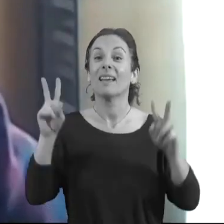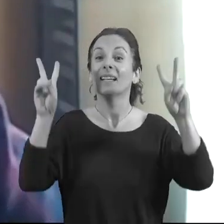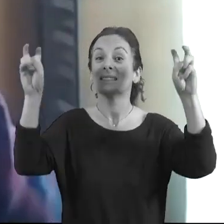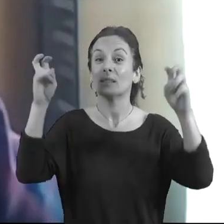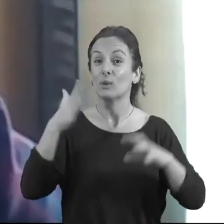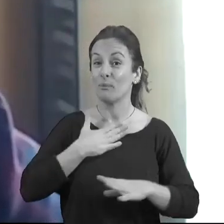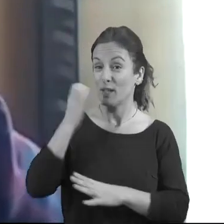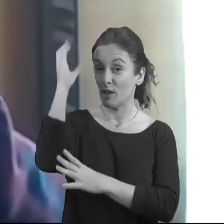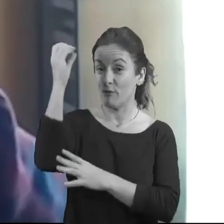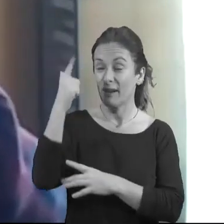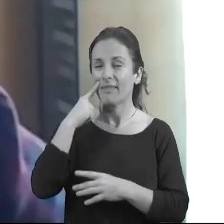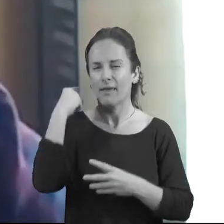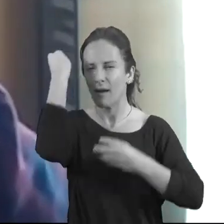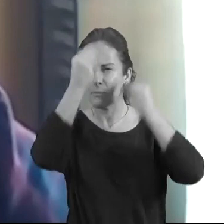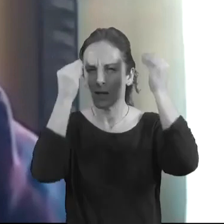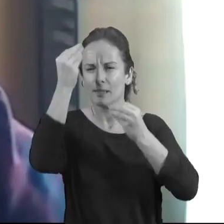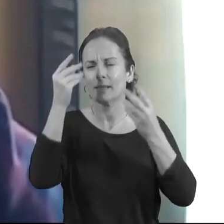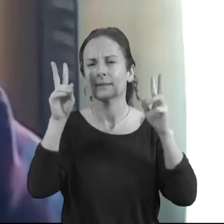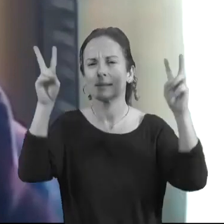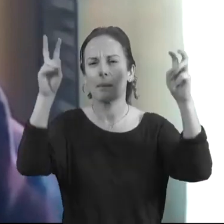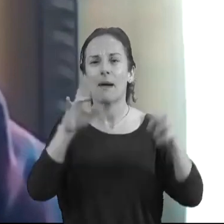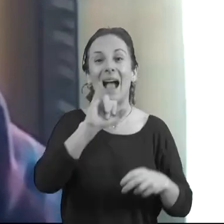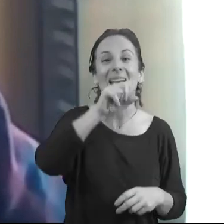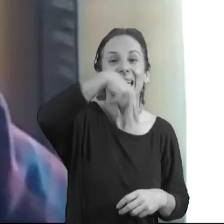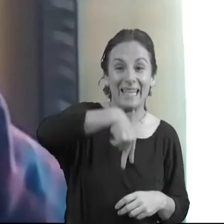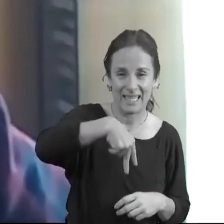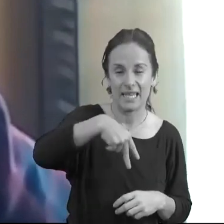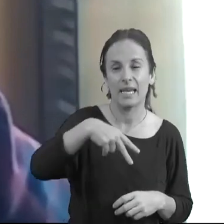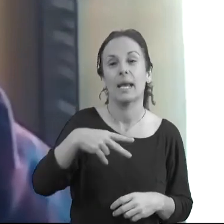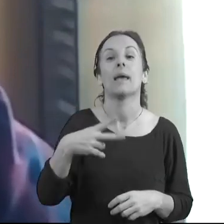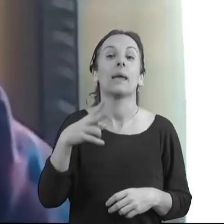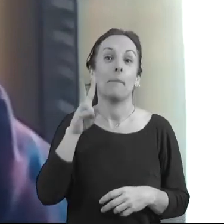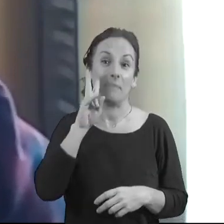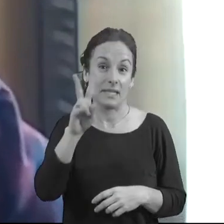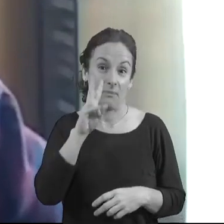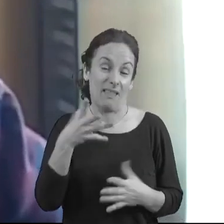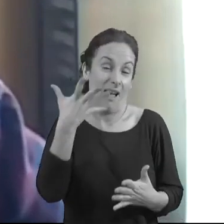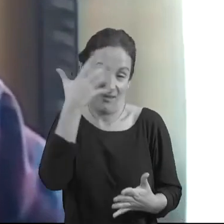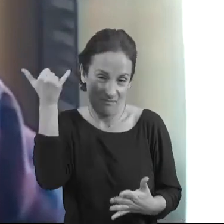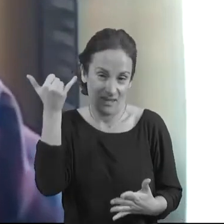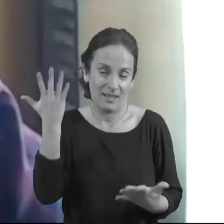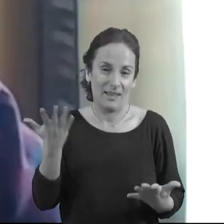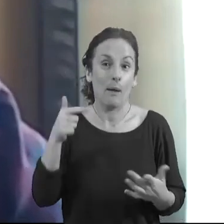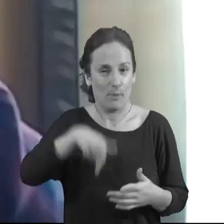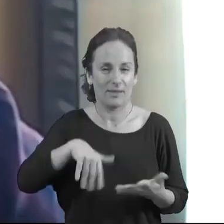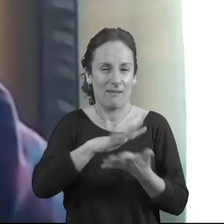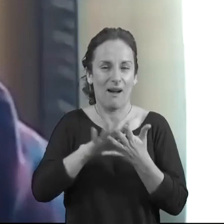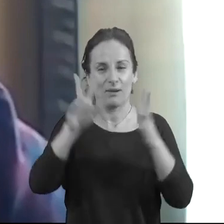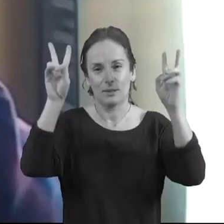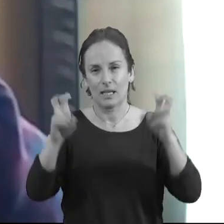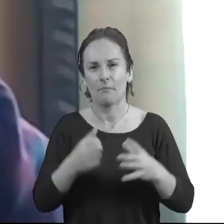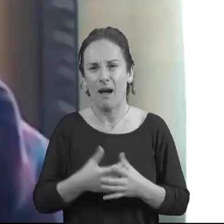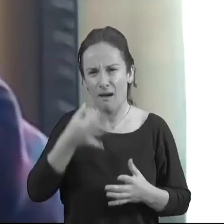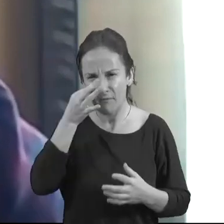con la invisibilidad lesbiana, bueno, pues sobre esto es sobre lo que va a girar mi intervención, ¿no? De cuánto hay de invisibilidad, cuánto